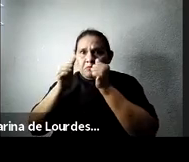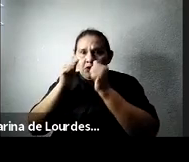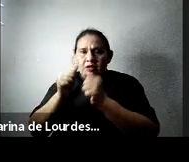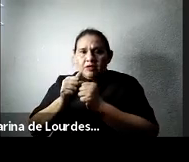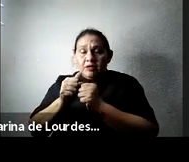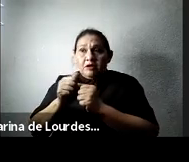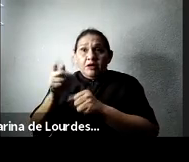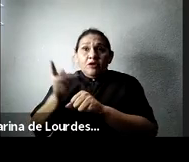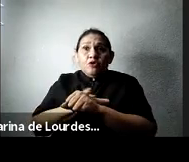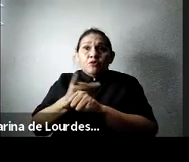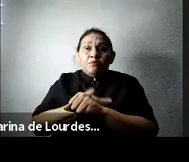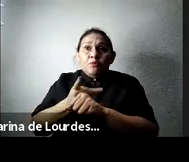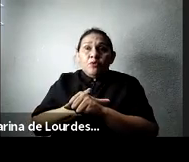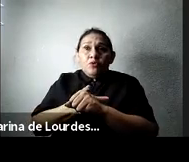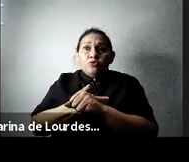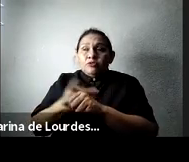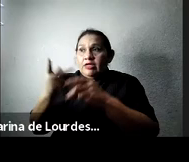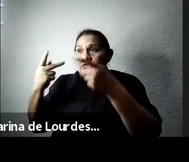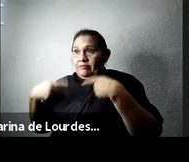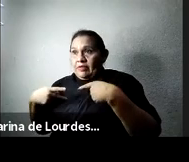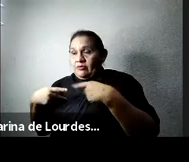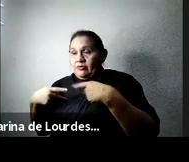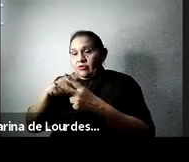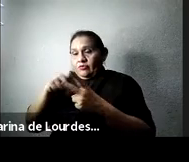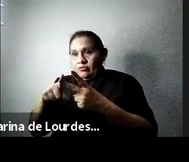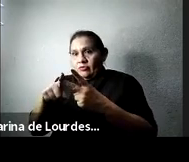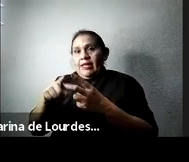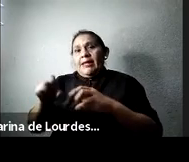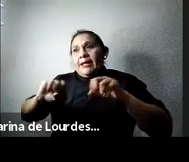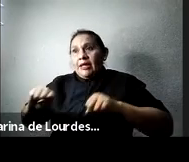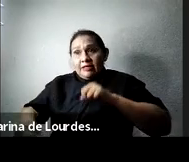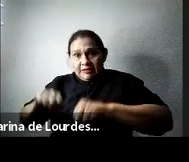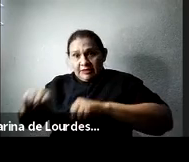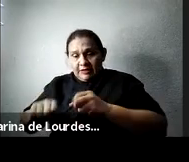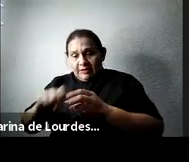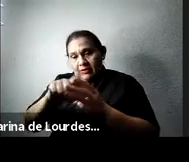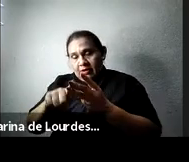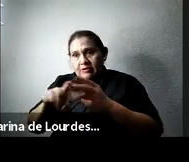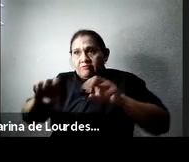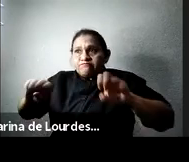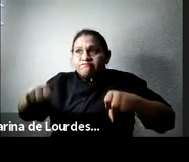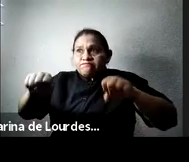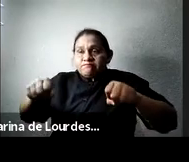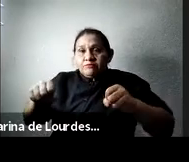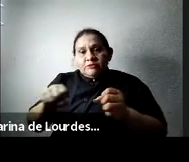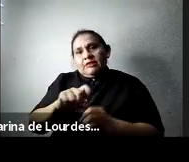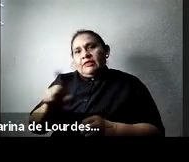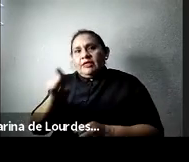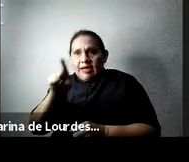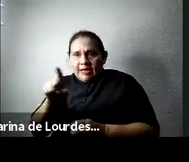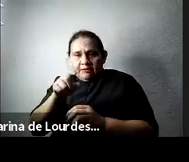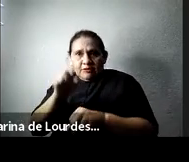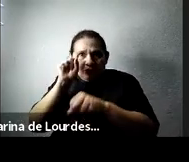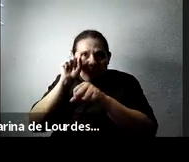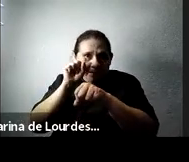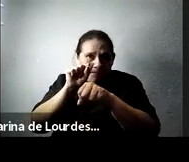de convergencia entre el peatón, entre el ciclista, entre las motocicletas, y que ahí son los puntos donde